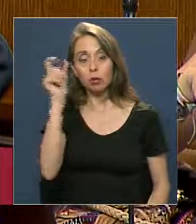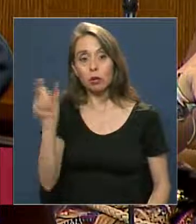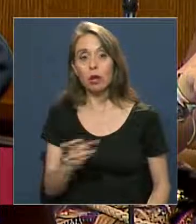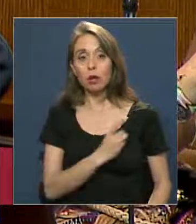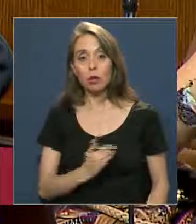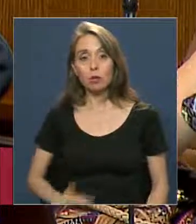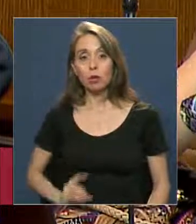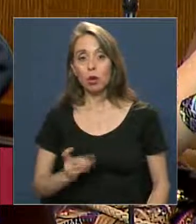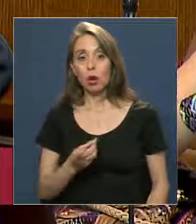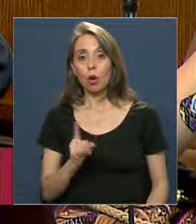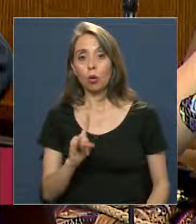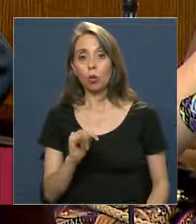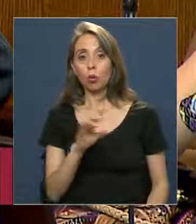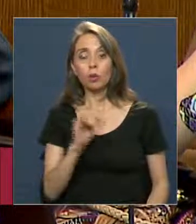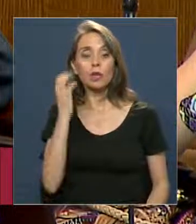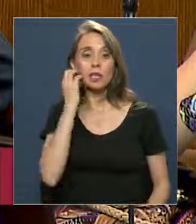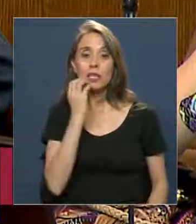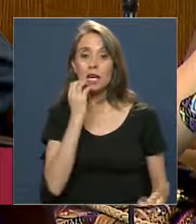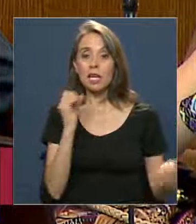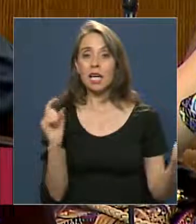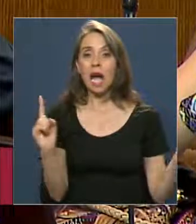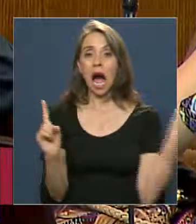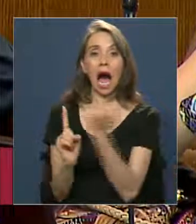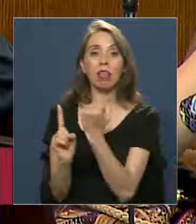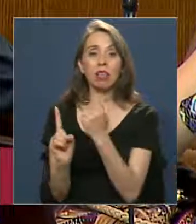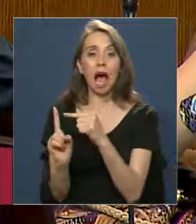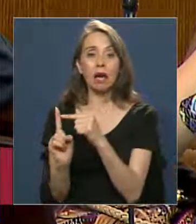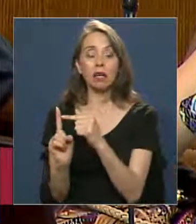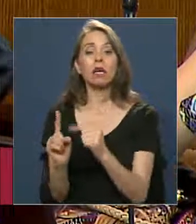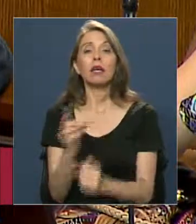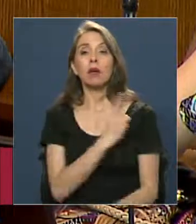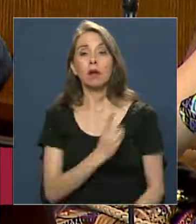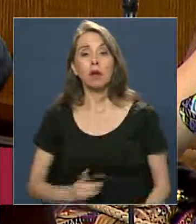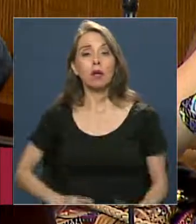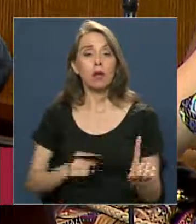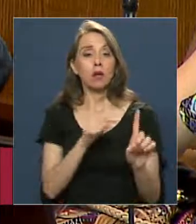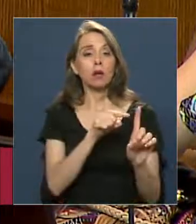Gutiérrez, por parte en particular del diputado Belolio,